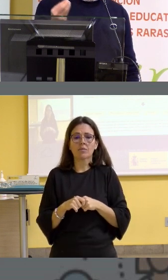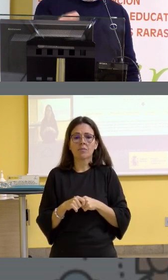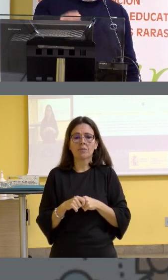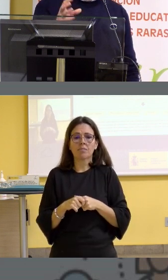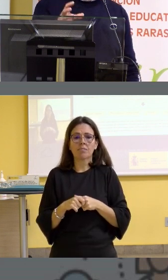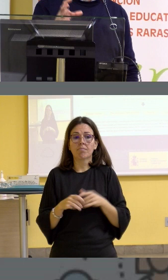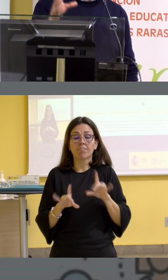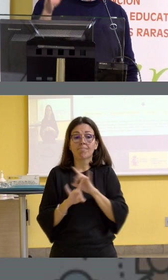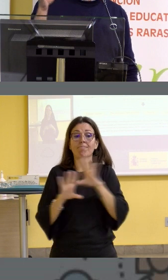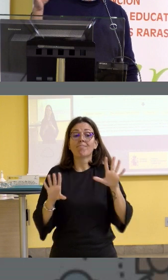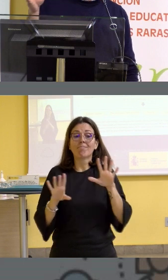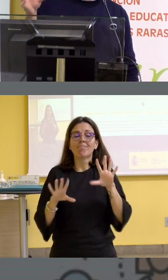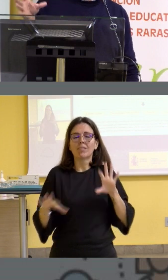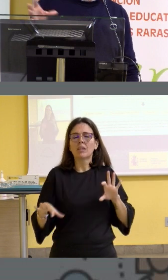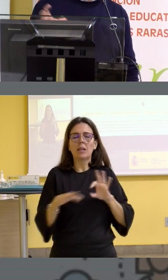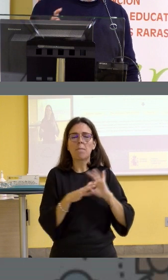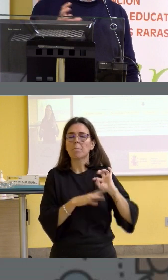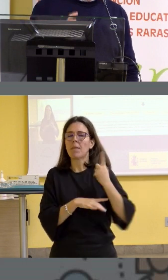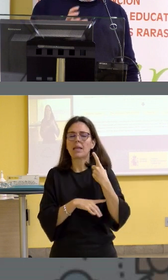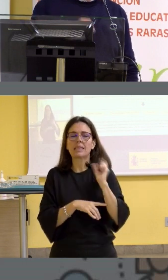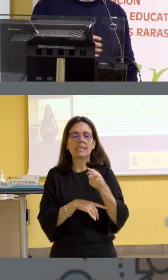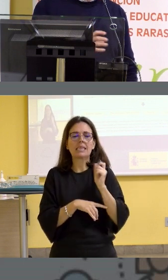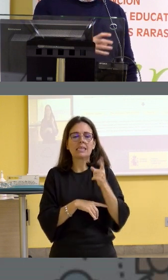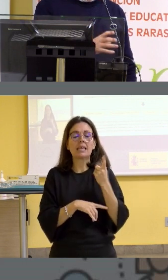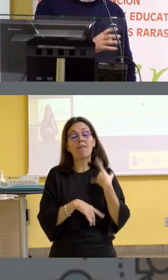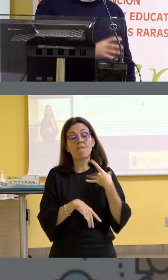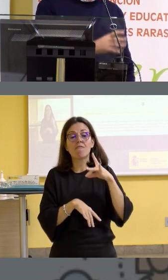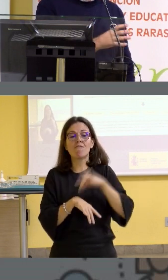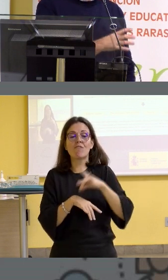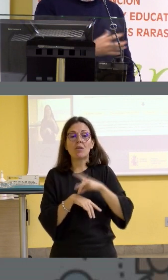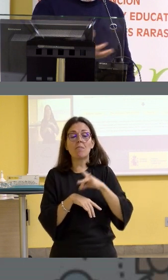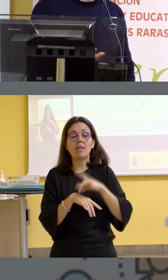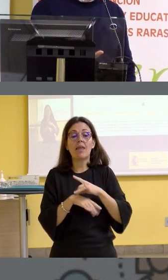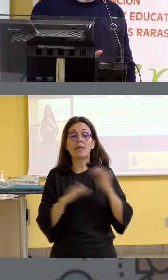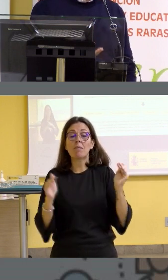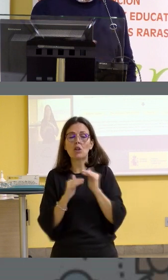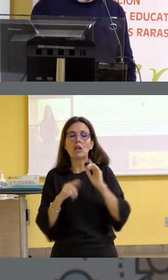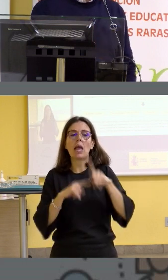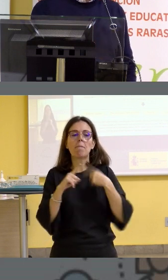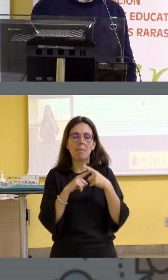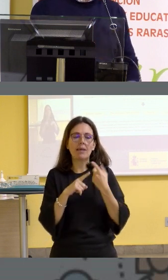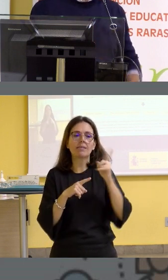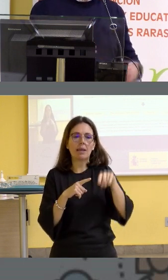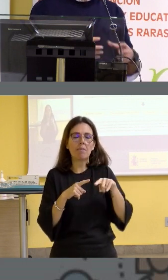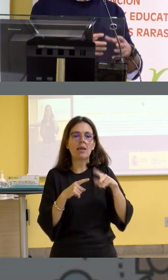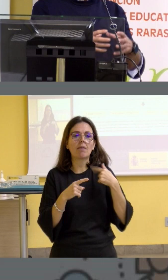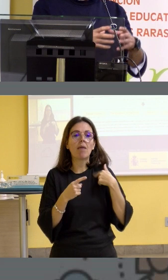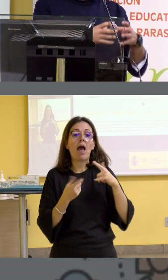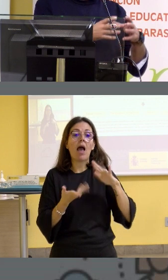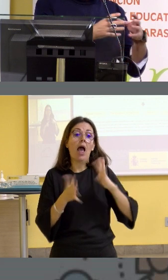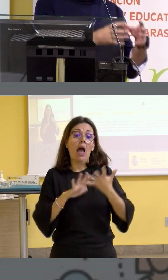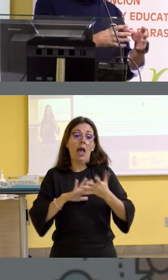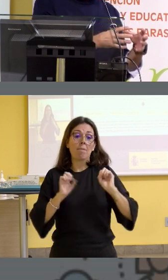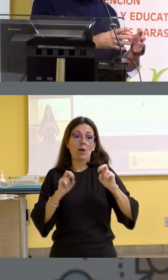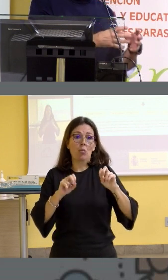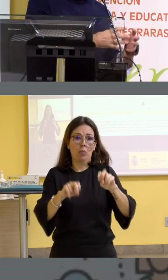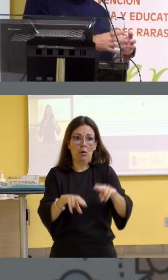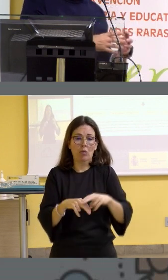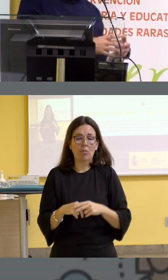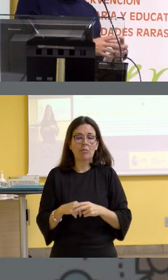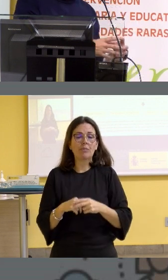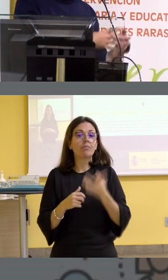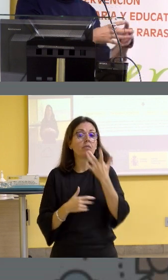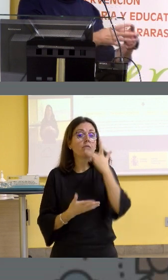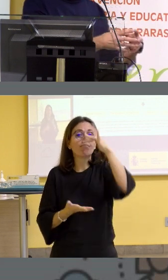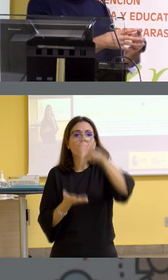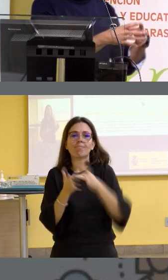particularmente obvia en el marco de las enfermedades neurodegenerativas y muchas de las enfermedades minoritarias. Es decir, si el que